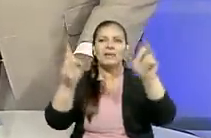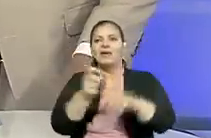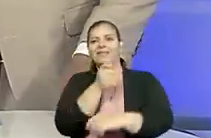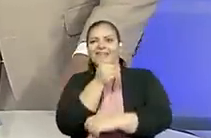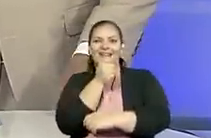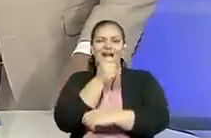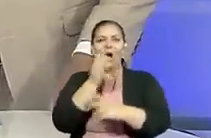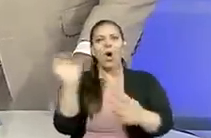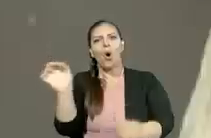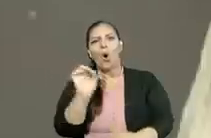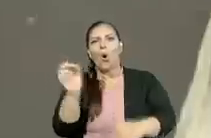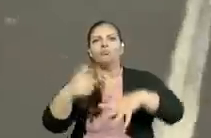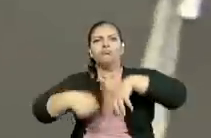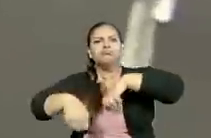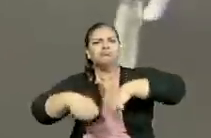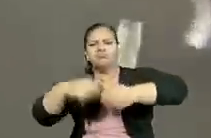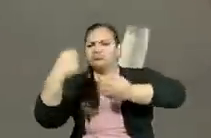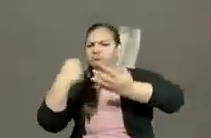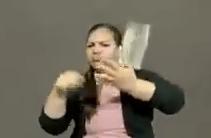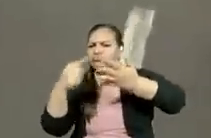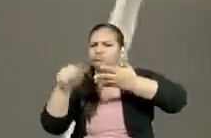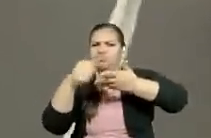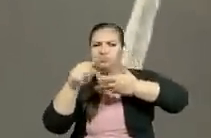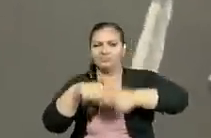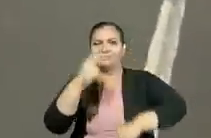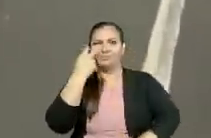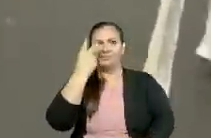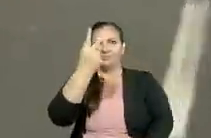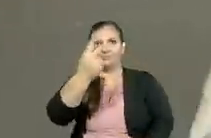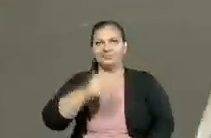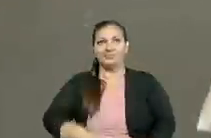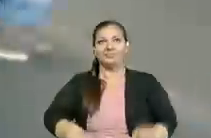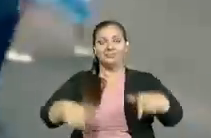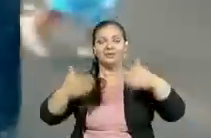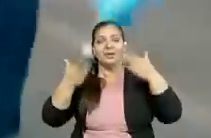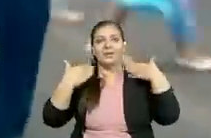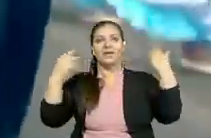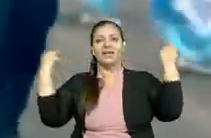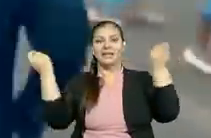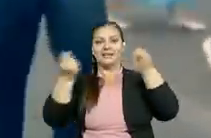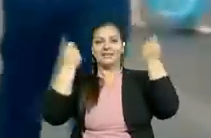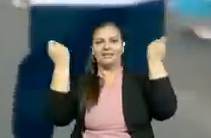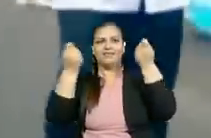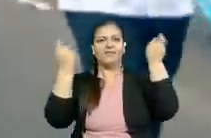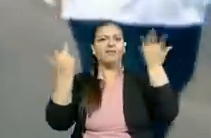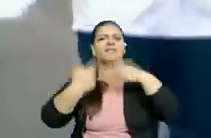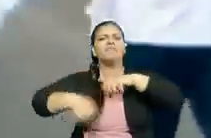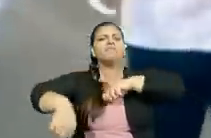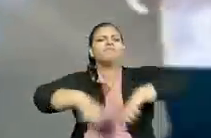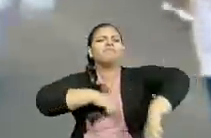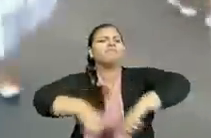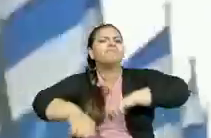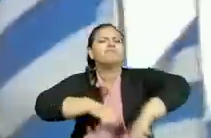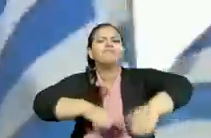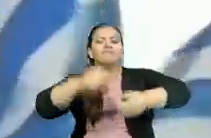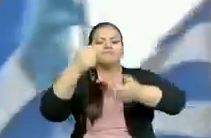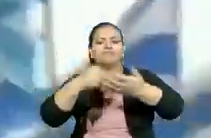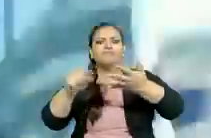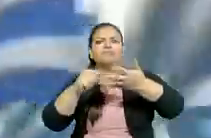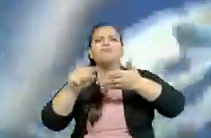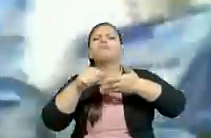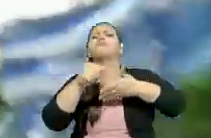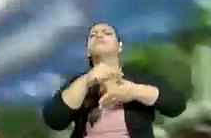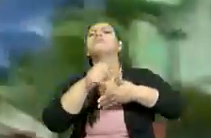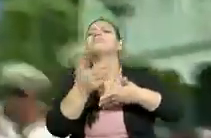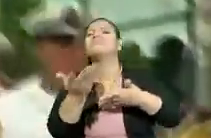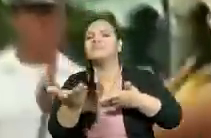artísticos, retretas y exposiciones. Veamos a continuación la nota. Los eventos por la independencia del puerto principal continúan.